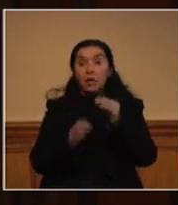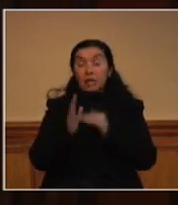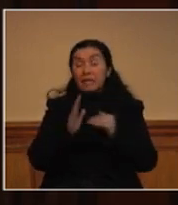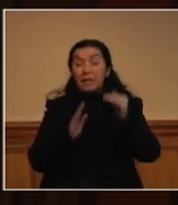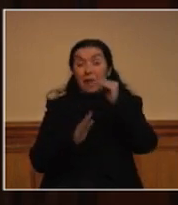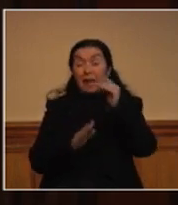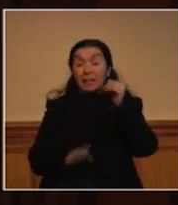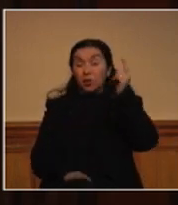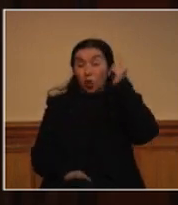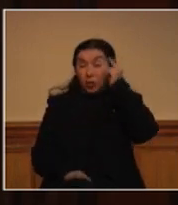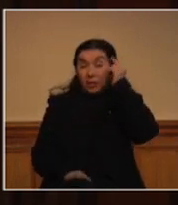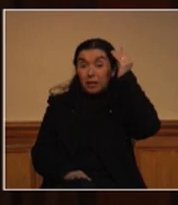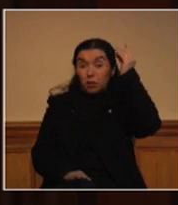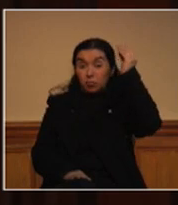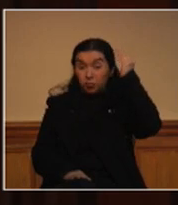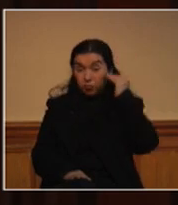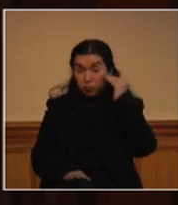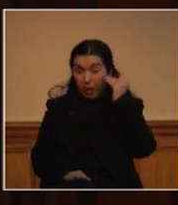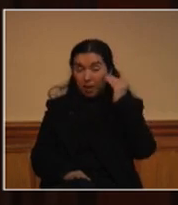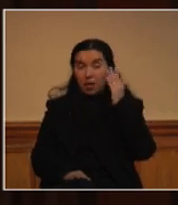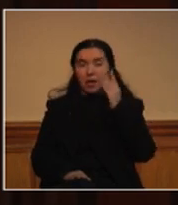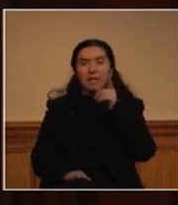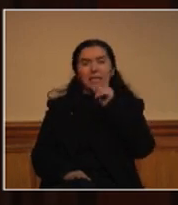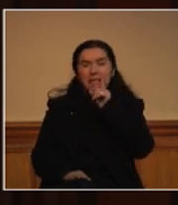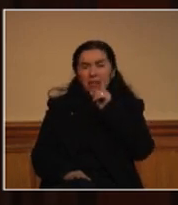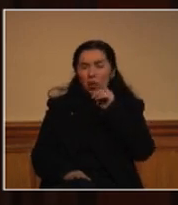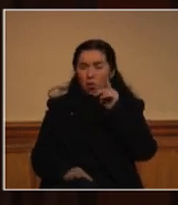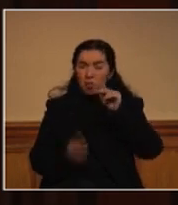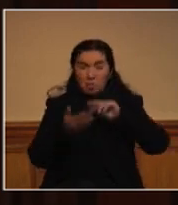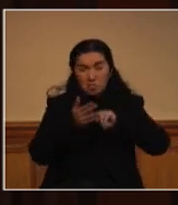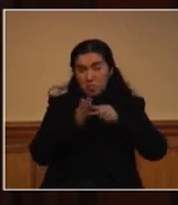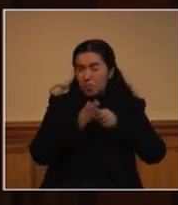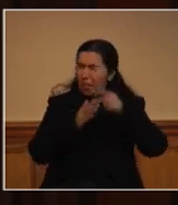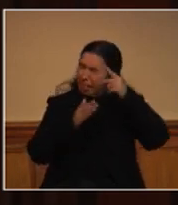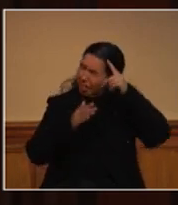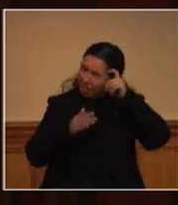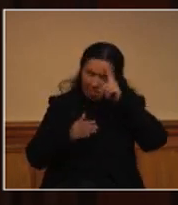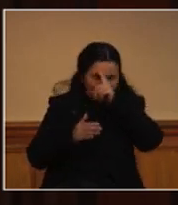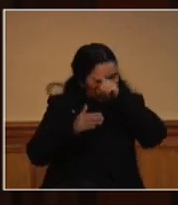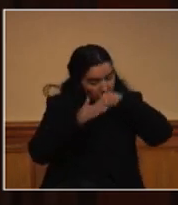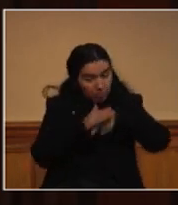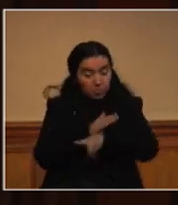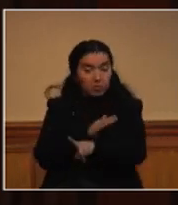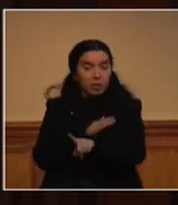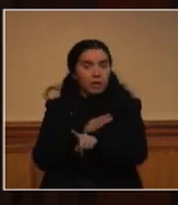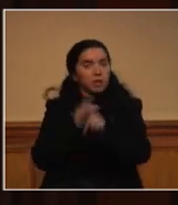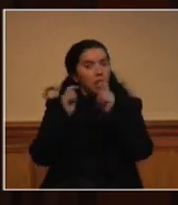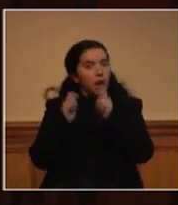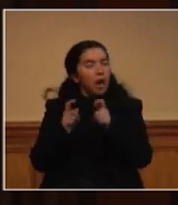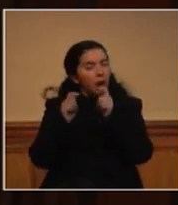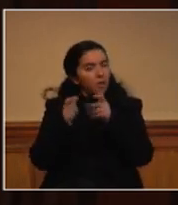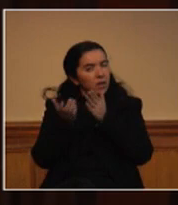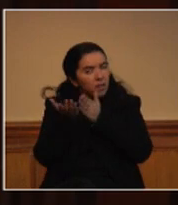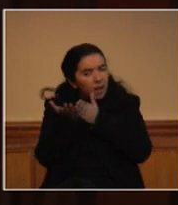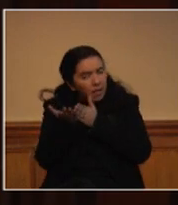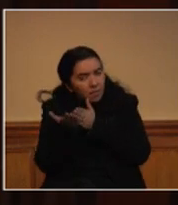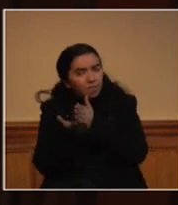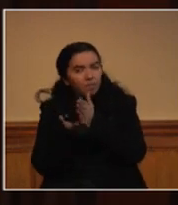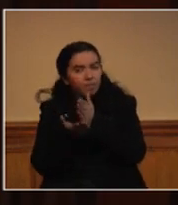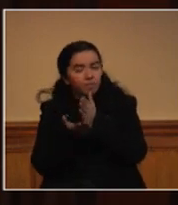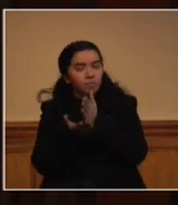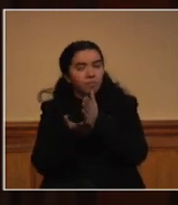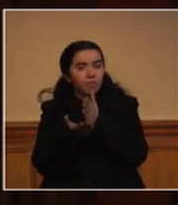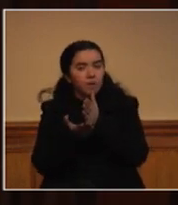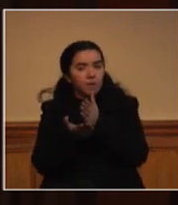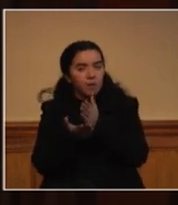bajos, con niños con afectaciones muy severas, las habilidades emergentes la centrábamos